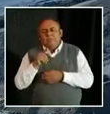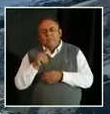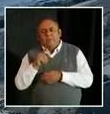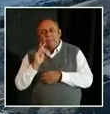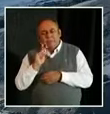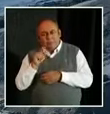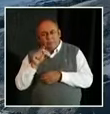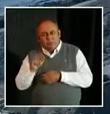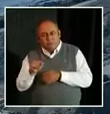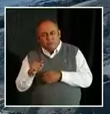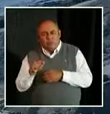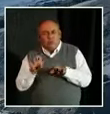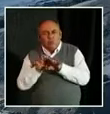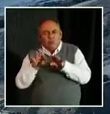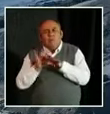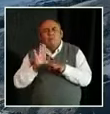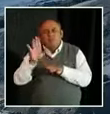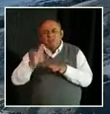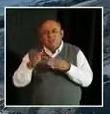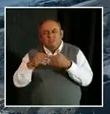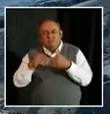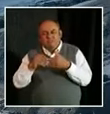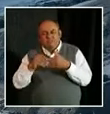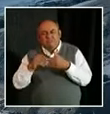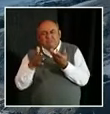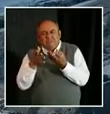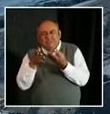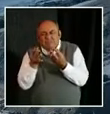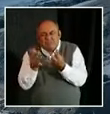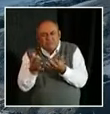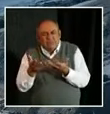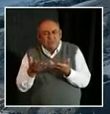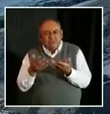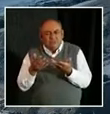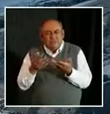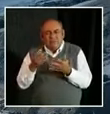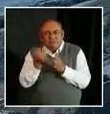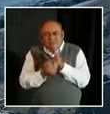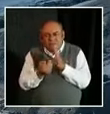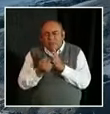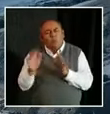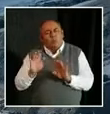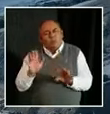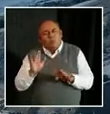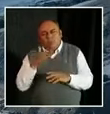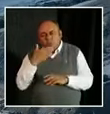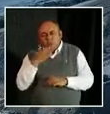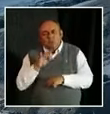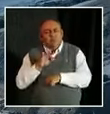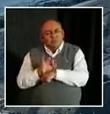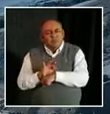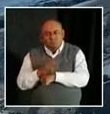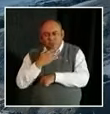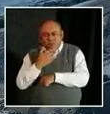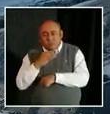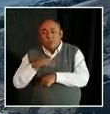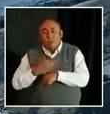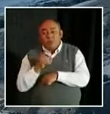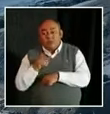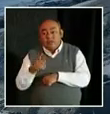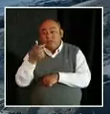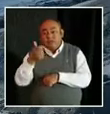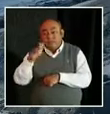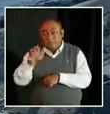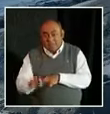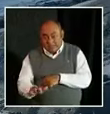llamarse un concreto pobre y que tiene la ventaja, digamos, por una parte, de que es más económico